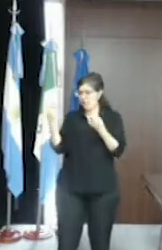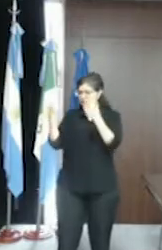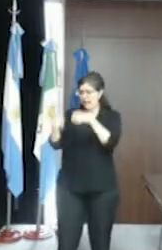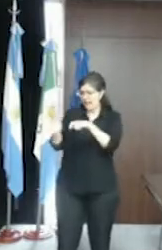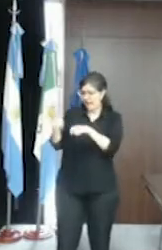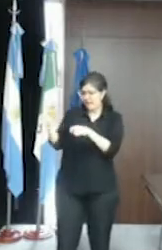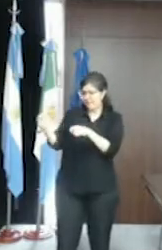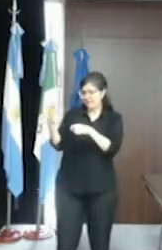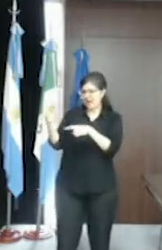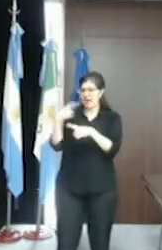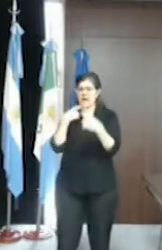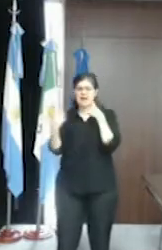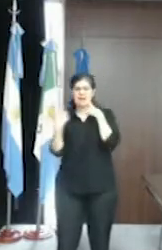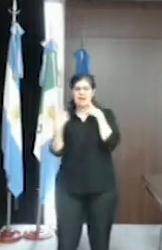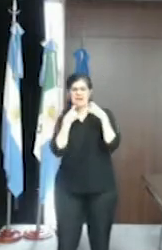los pelos,